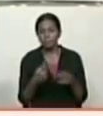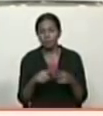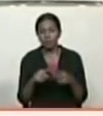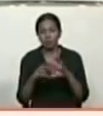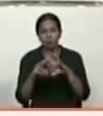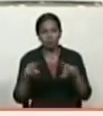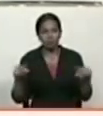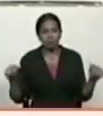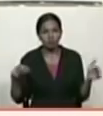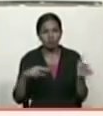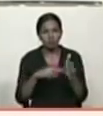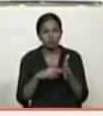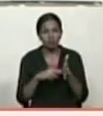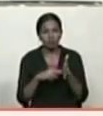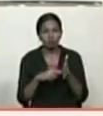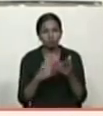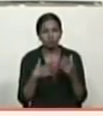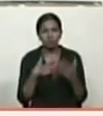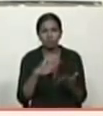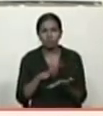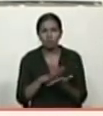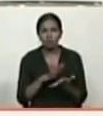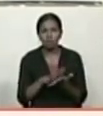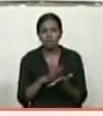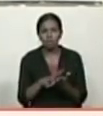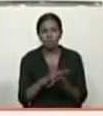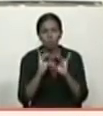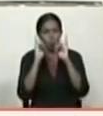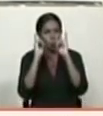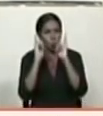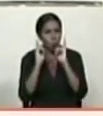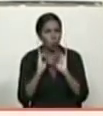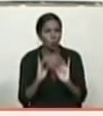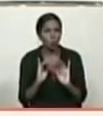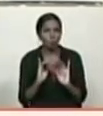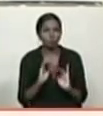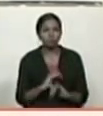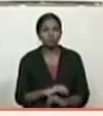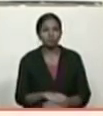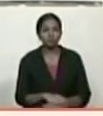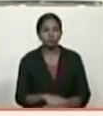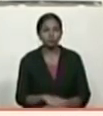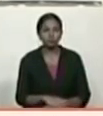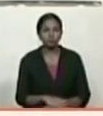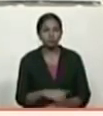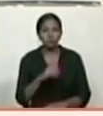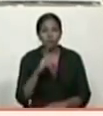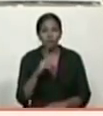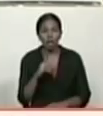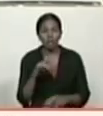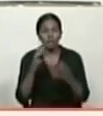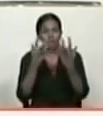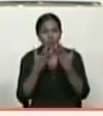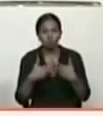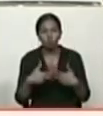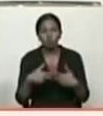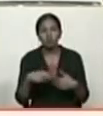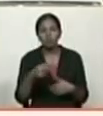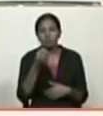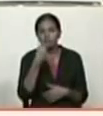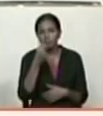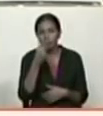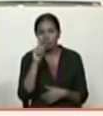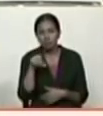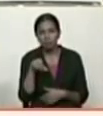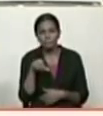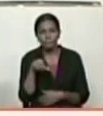está intacto en su integridad. Tienen, por ejemplo, fíjense, una industria de producción farmacéutica que